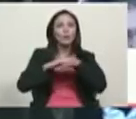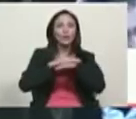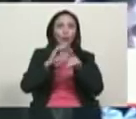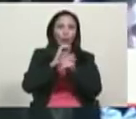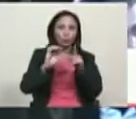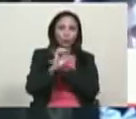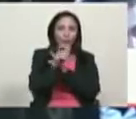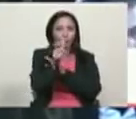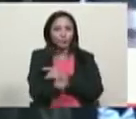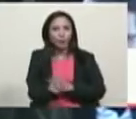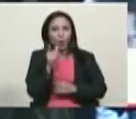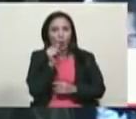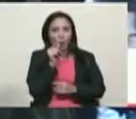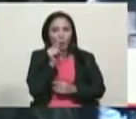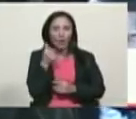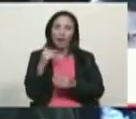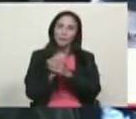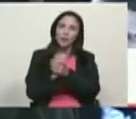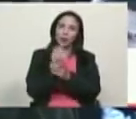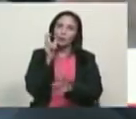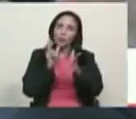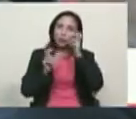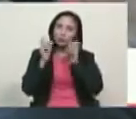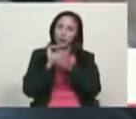escuchar a una amiga.